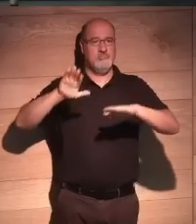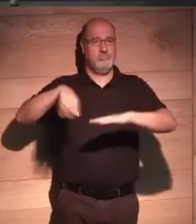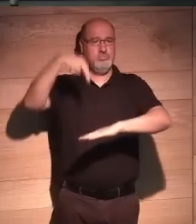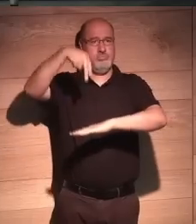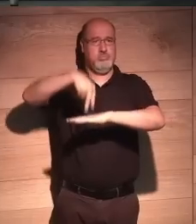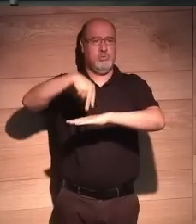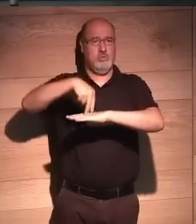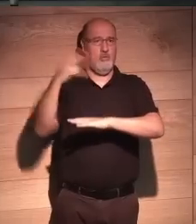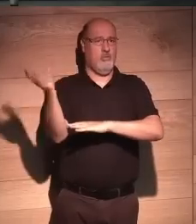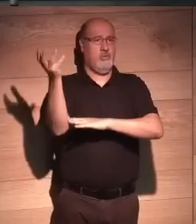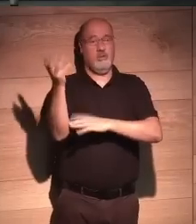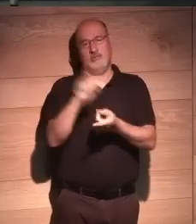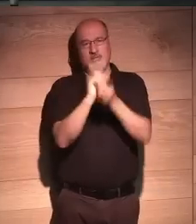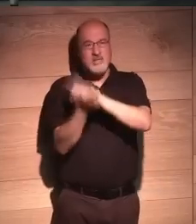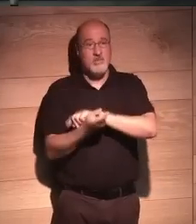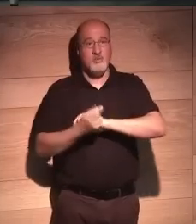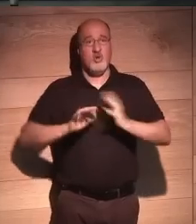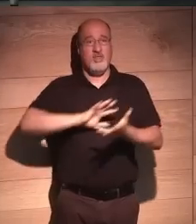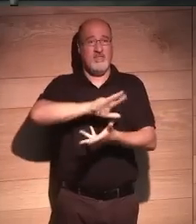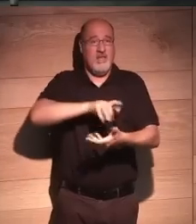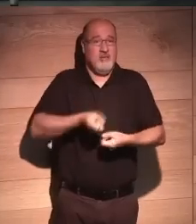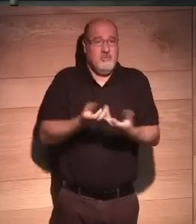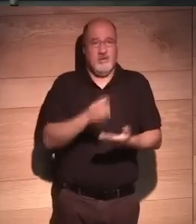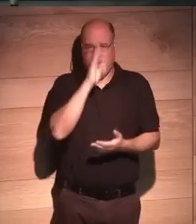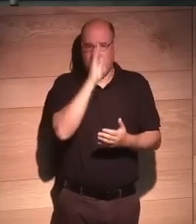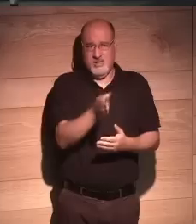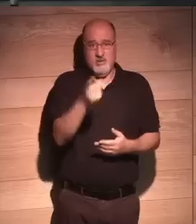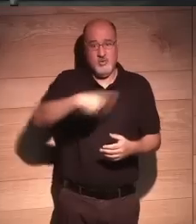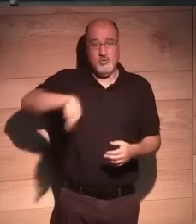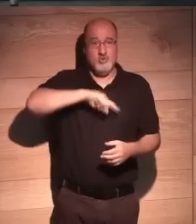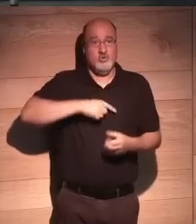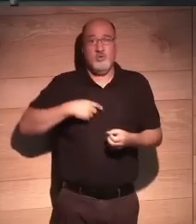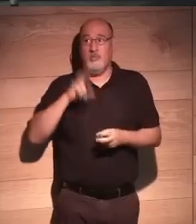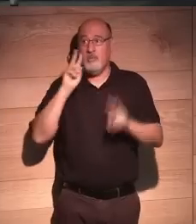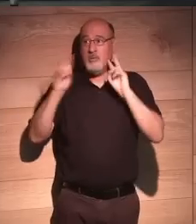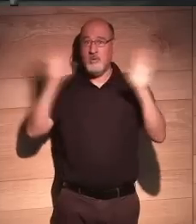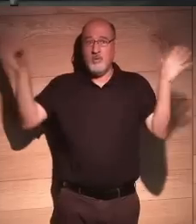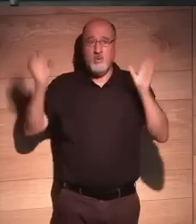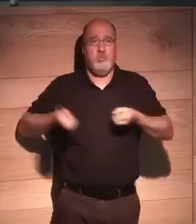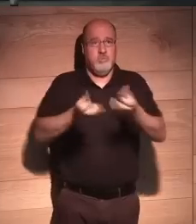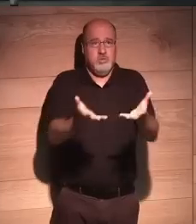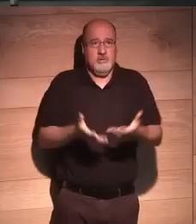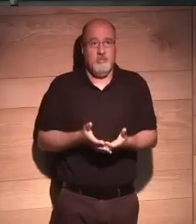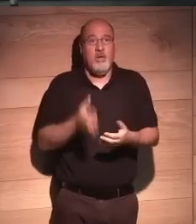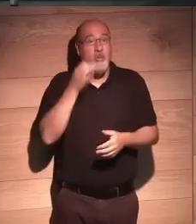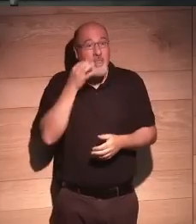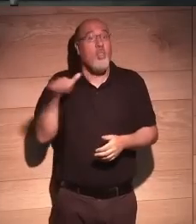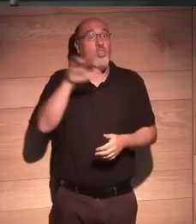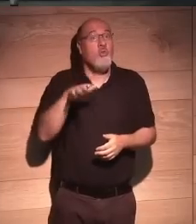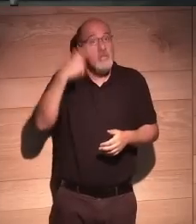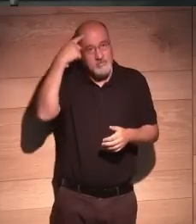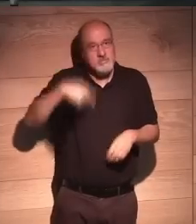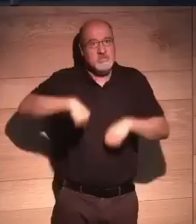esa sensación, y transmitir al espectador, decir, mire, esto es lo que nosotros vemos, pero vaya usted a saber dónde está la verdad.